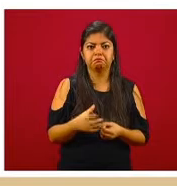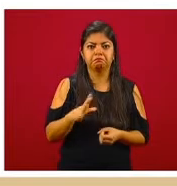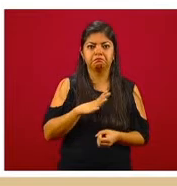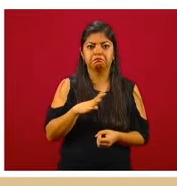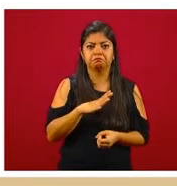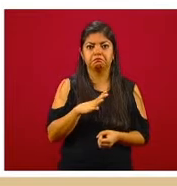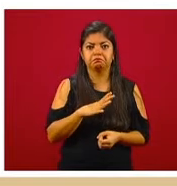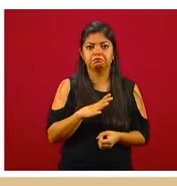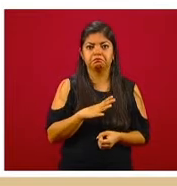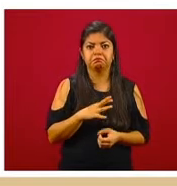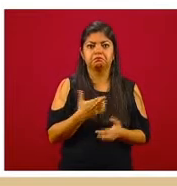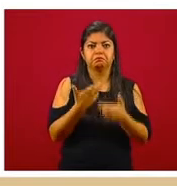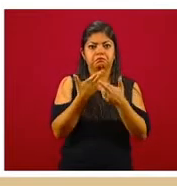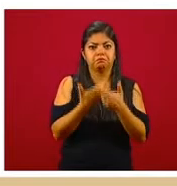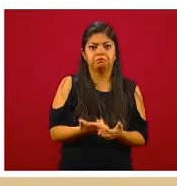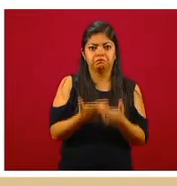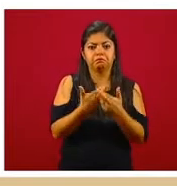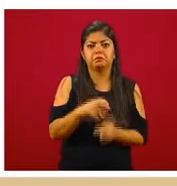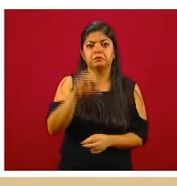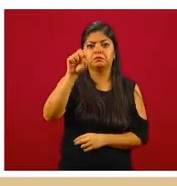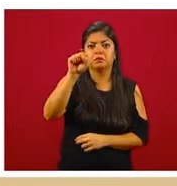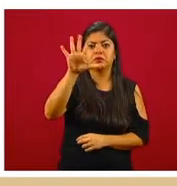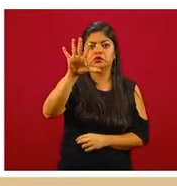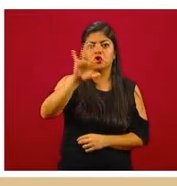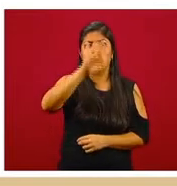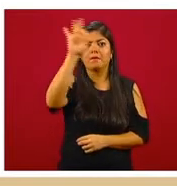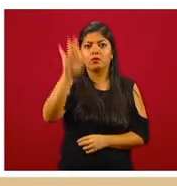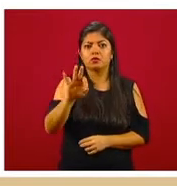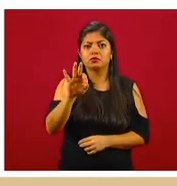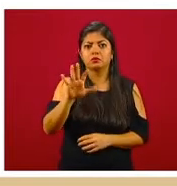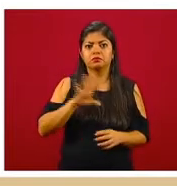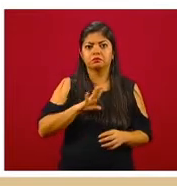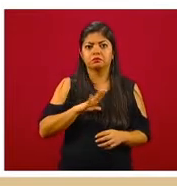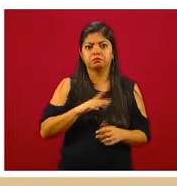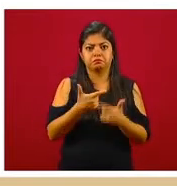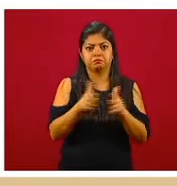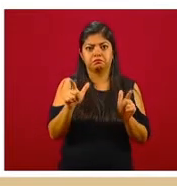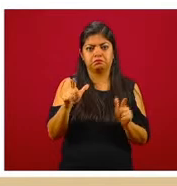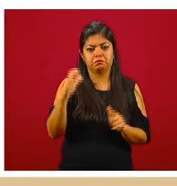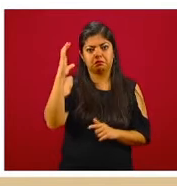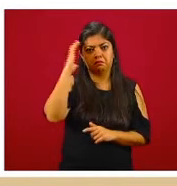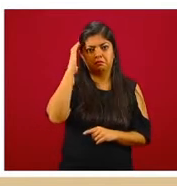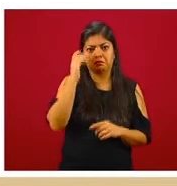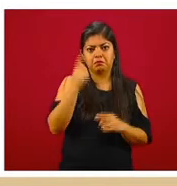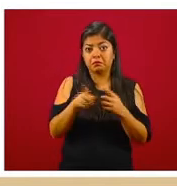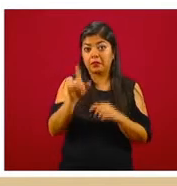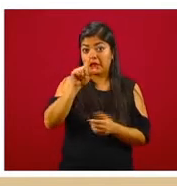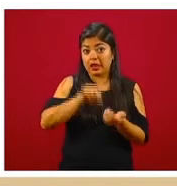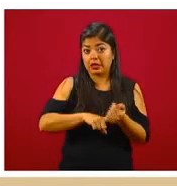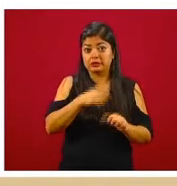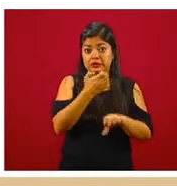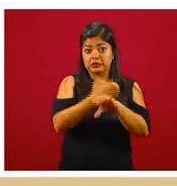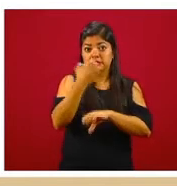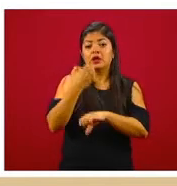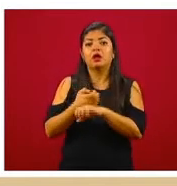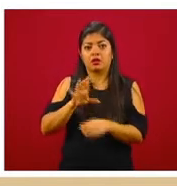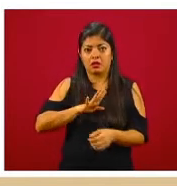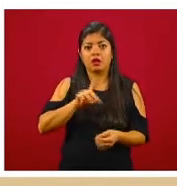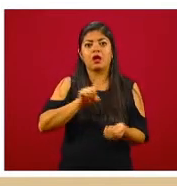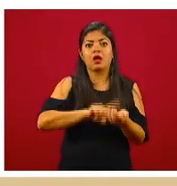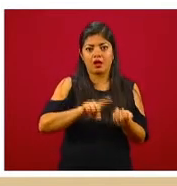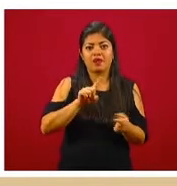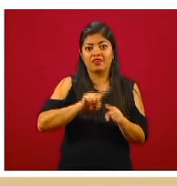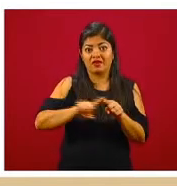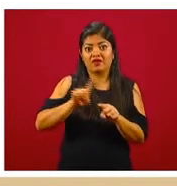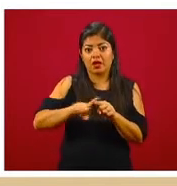a 33% positivo available. 65% de disponibilidad. Y cuando lo vemos por entidad federativa, That leaves también a ha habido 65% variaciones